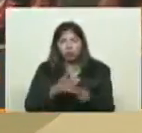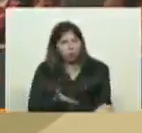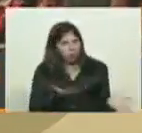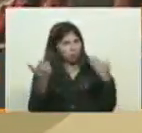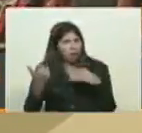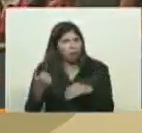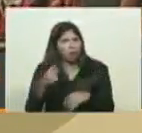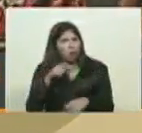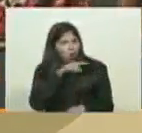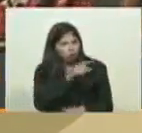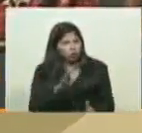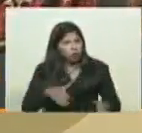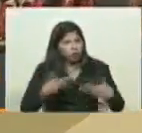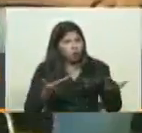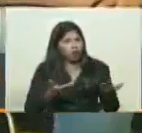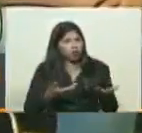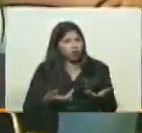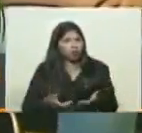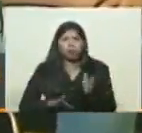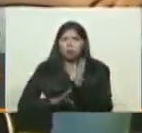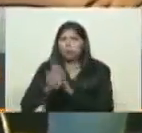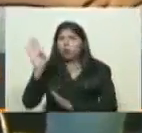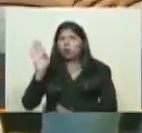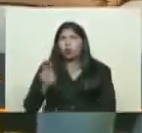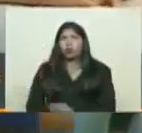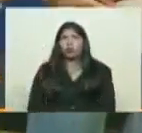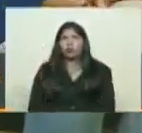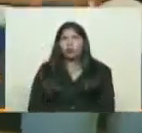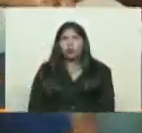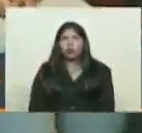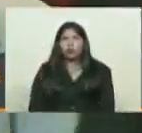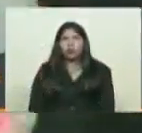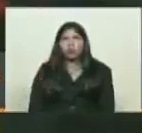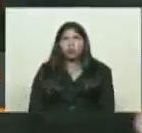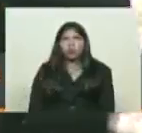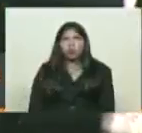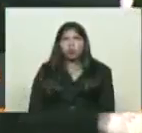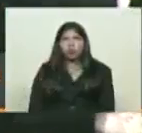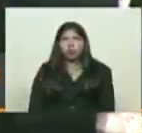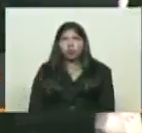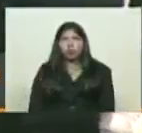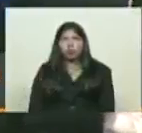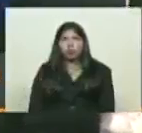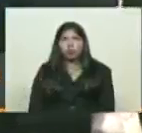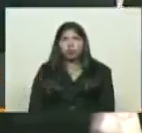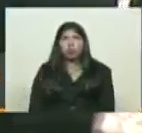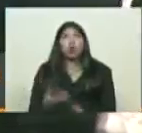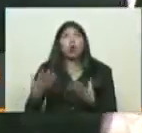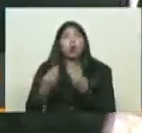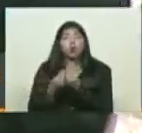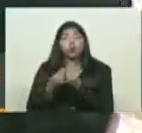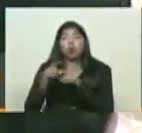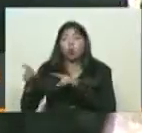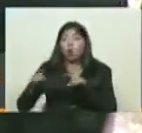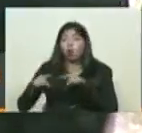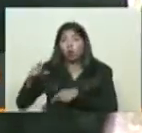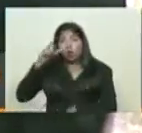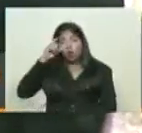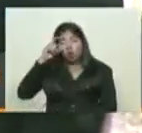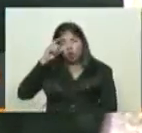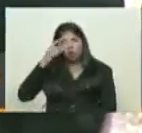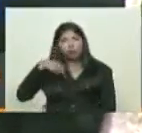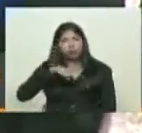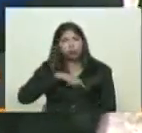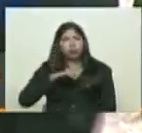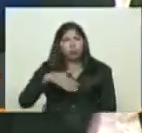hacer florecer la patria bonita, decimos, junto a nuestro coordinador del movimiento Somos Venezuela, que venceremos